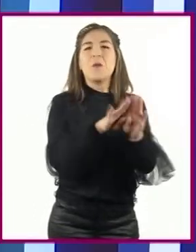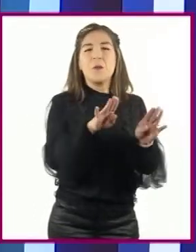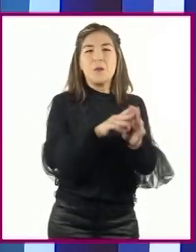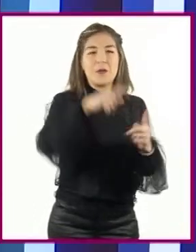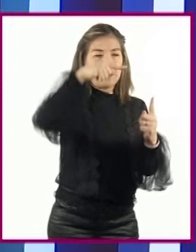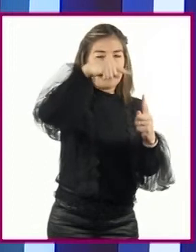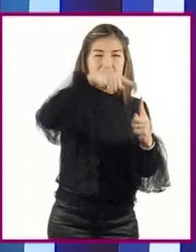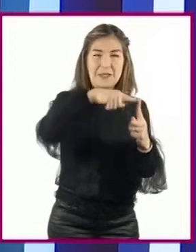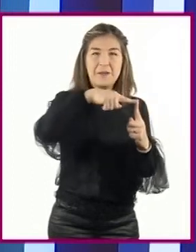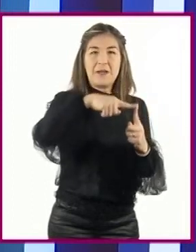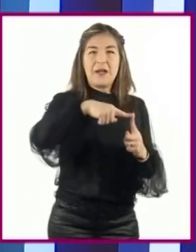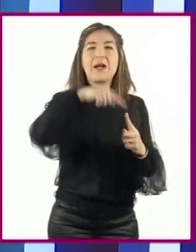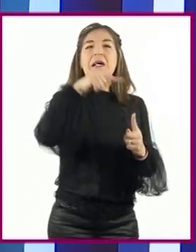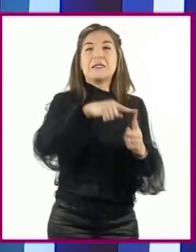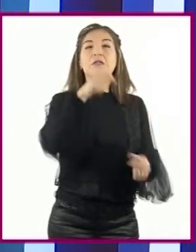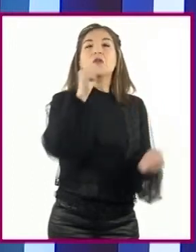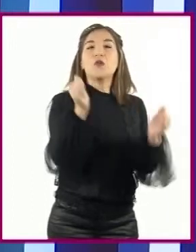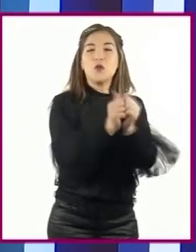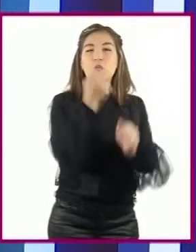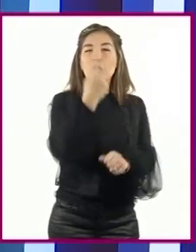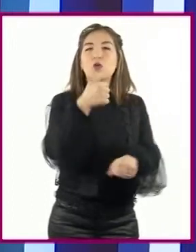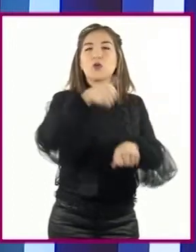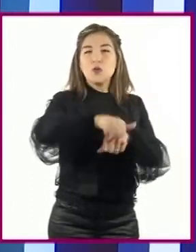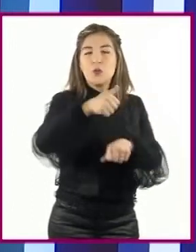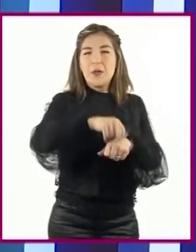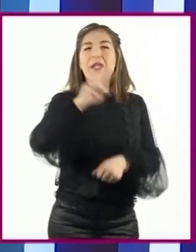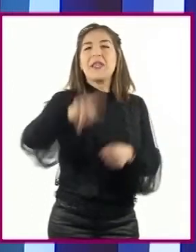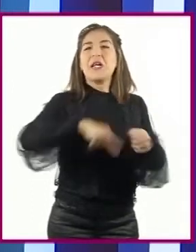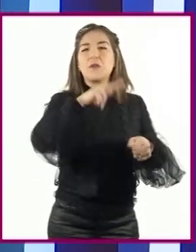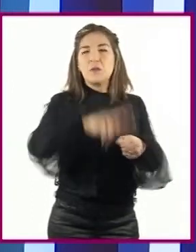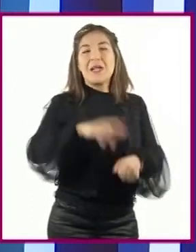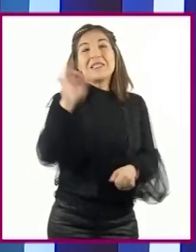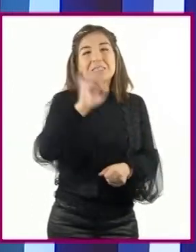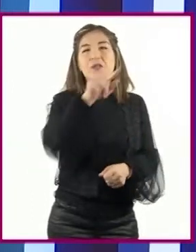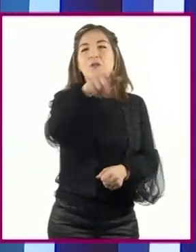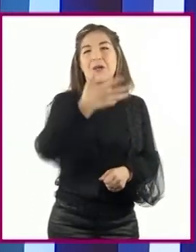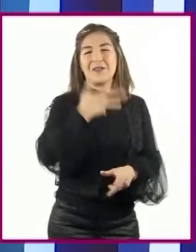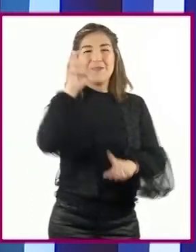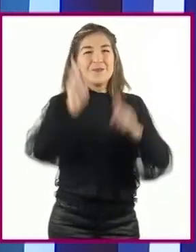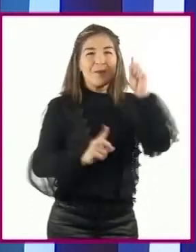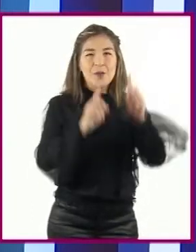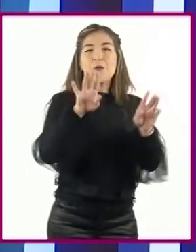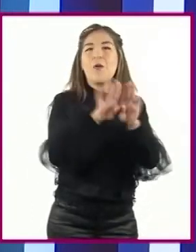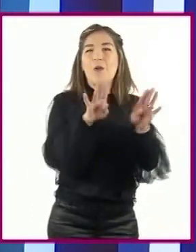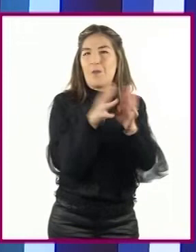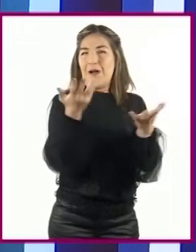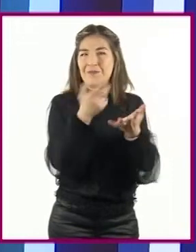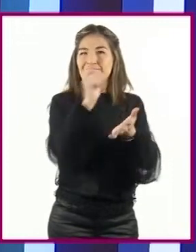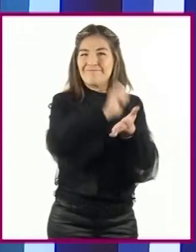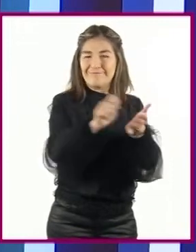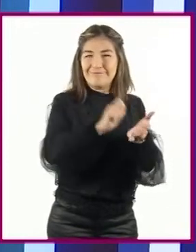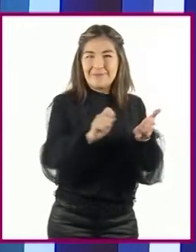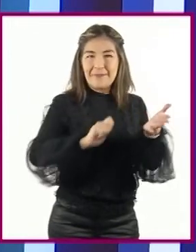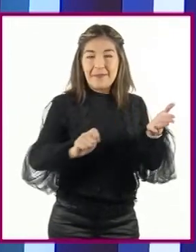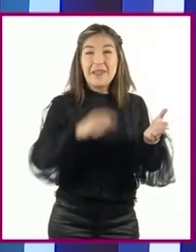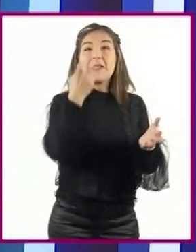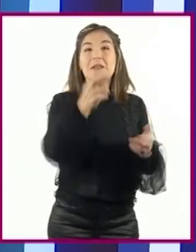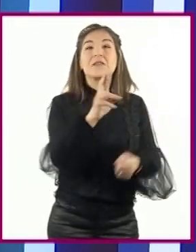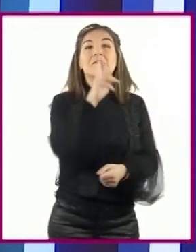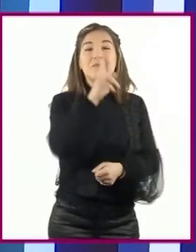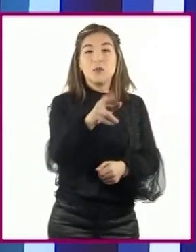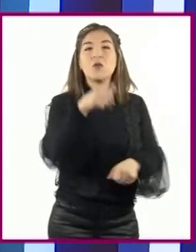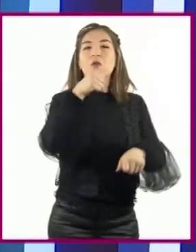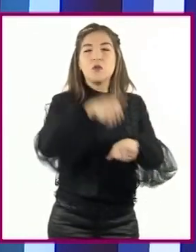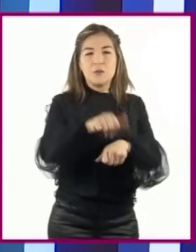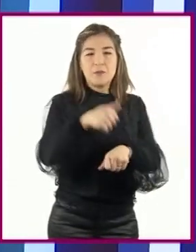de división de dos números naturales y quizás tengan dudas con respecto a algunos pasos. Pues para resolver los